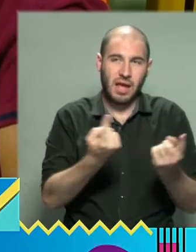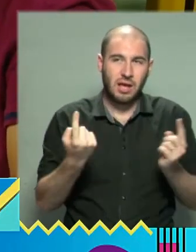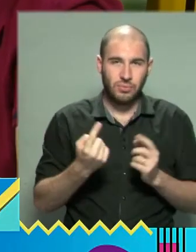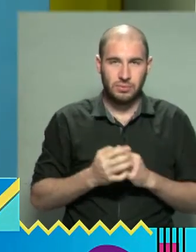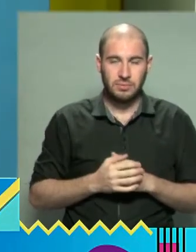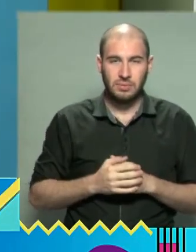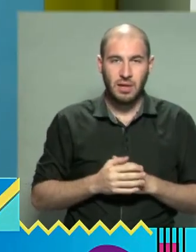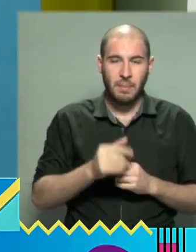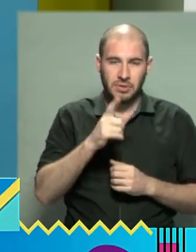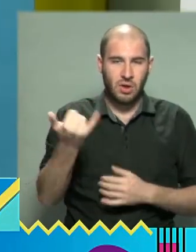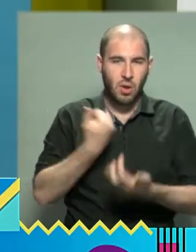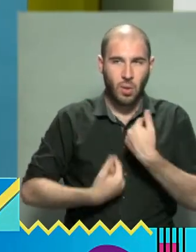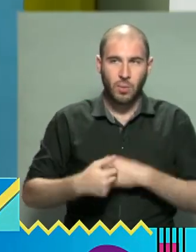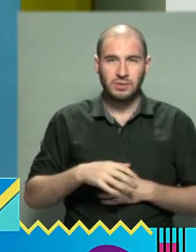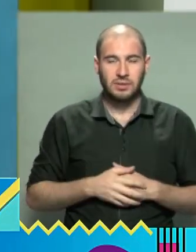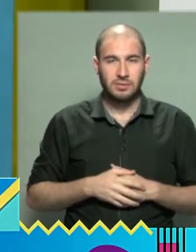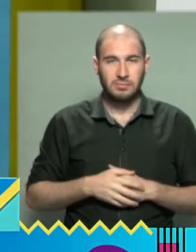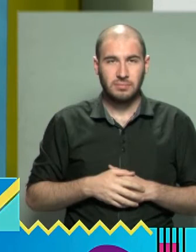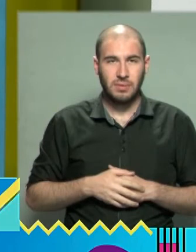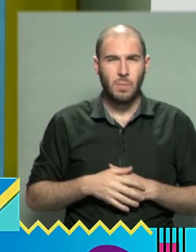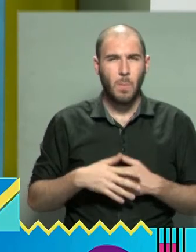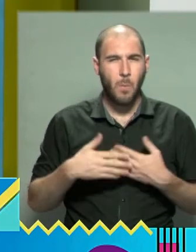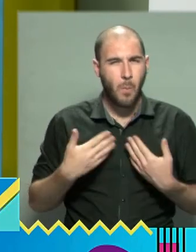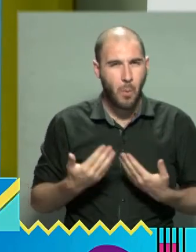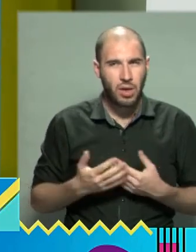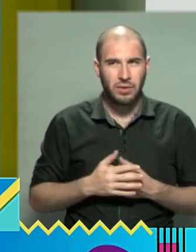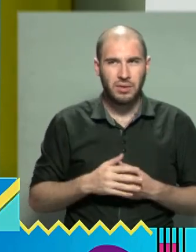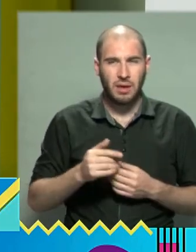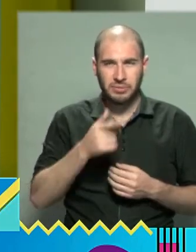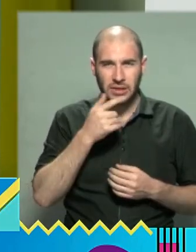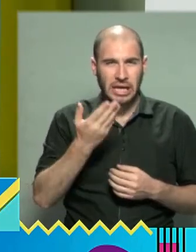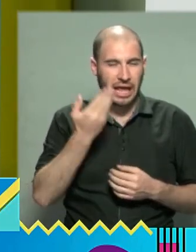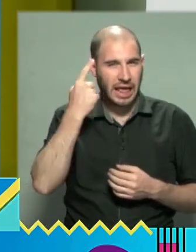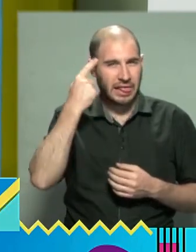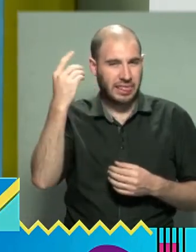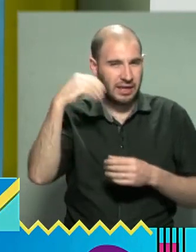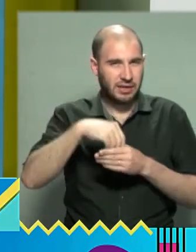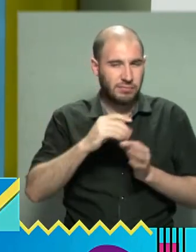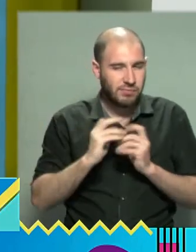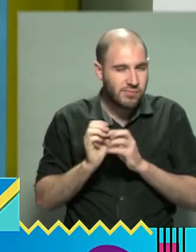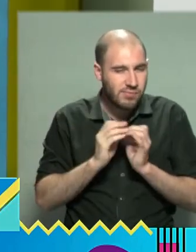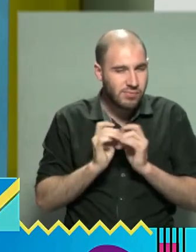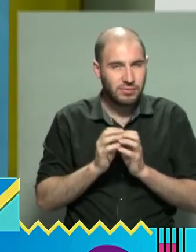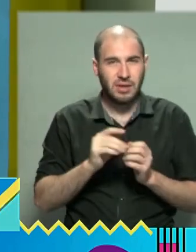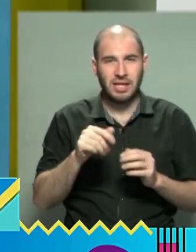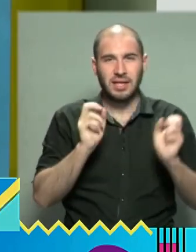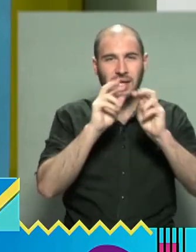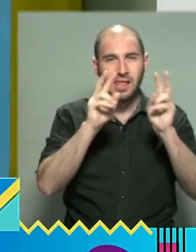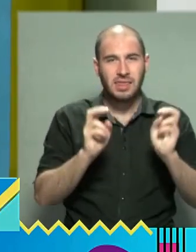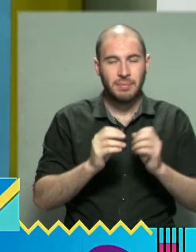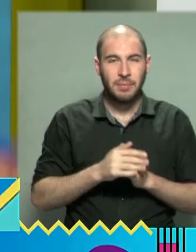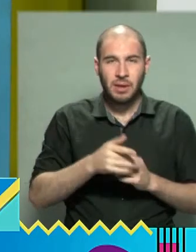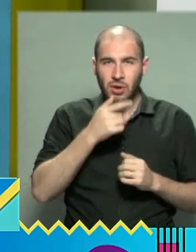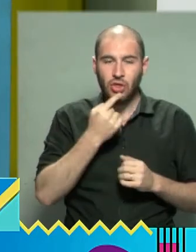alguien que me lo contó, puede llegar a ser un mito o una hipótesis que esté rondando en esta cuestión de un